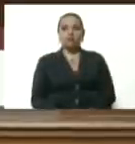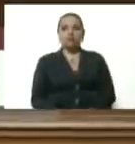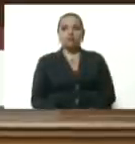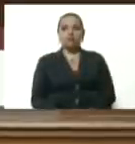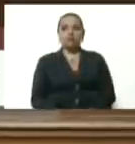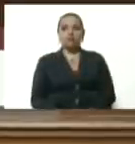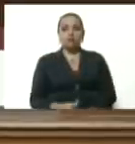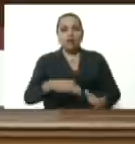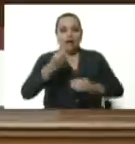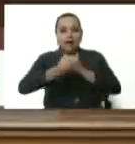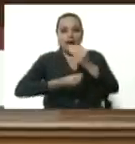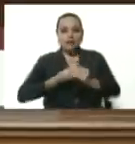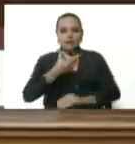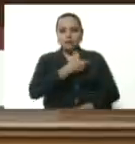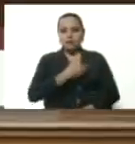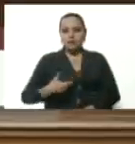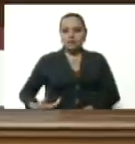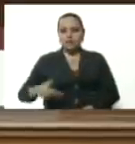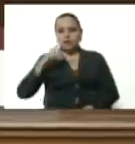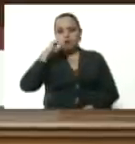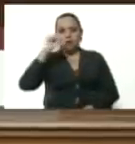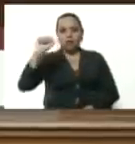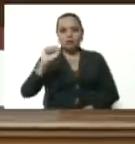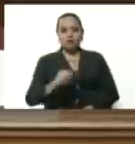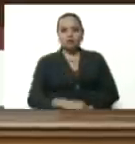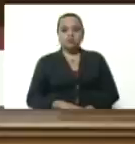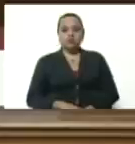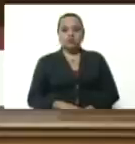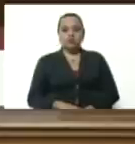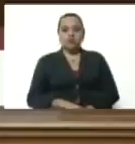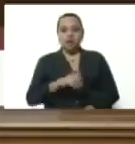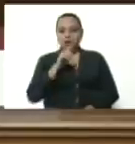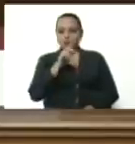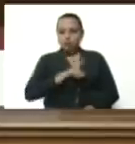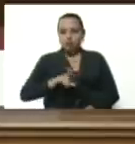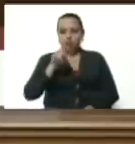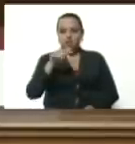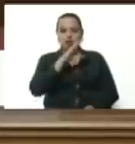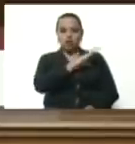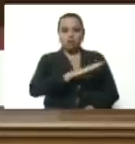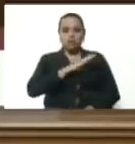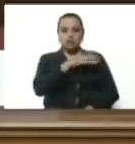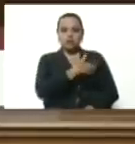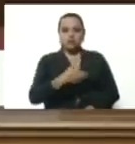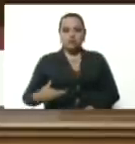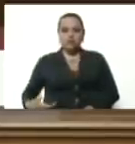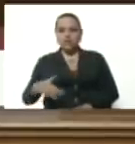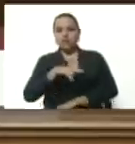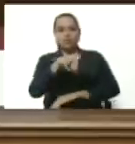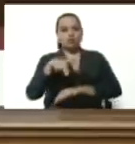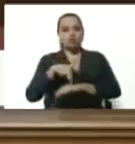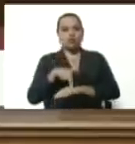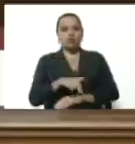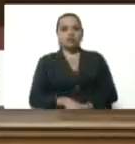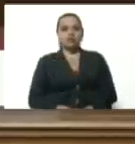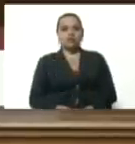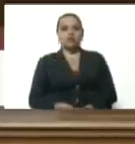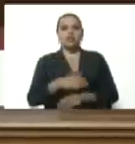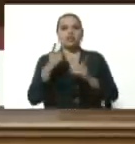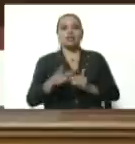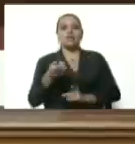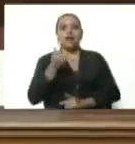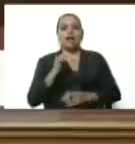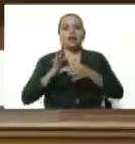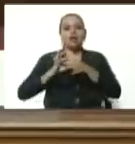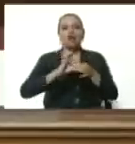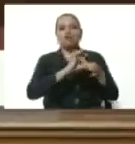que hace el presidente Nicolás Maduro a través de esta Comisión Presidencial Nacional tiene que ver con la